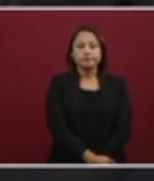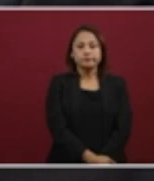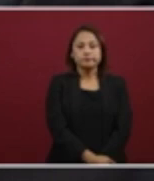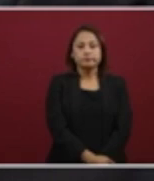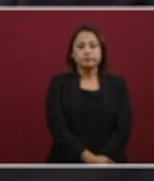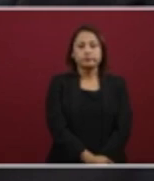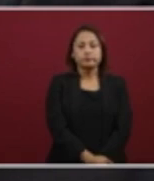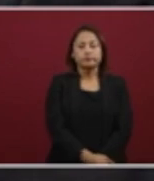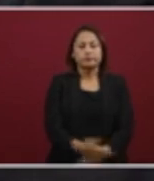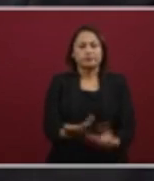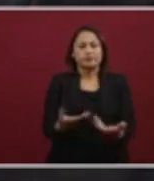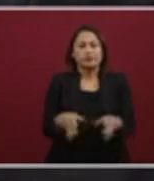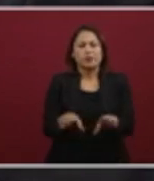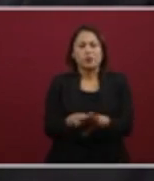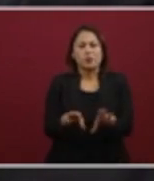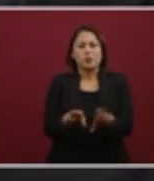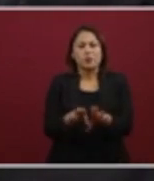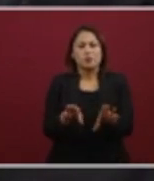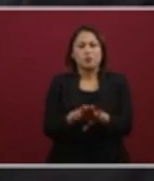Sería una contradicción